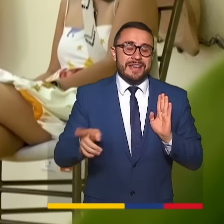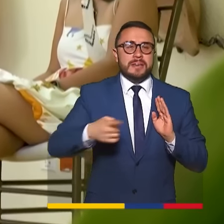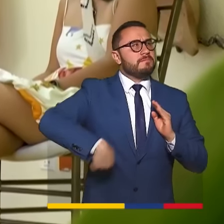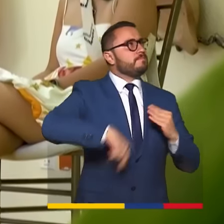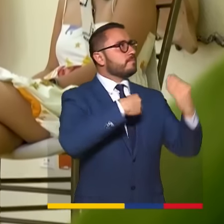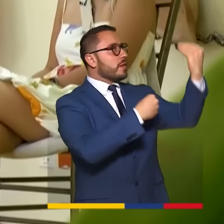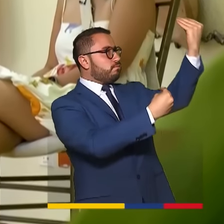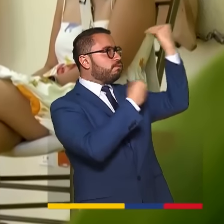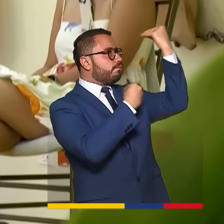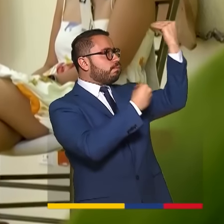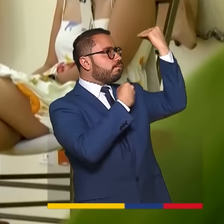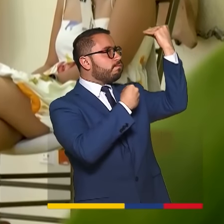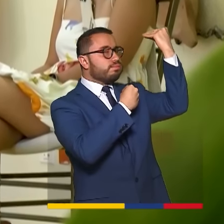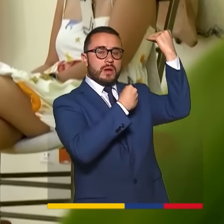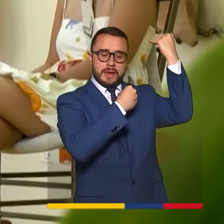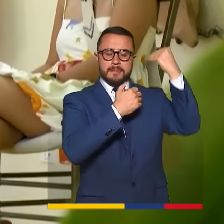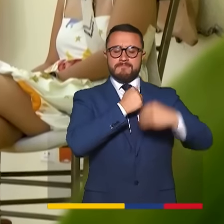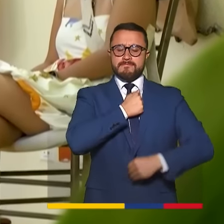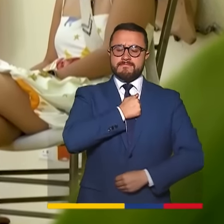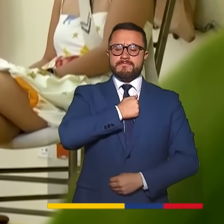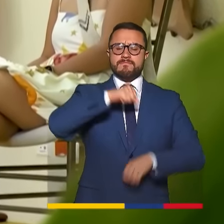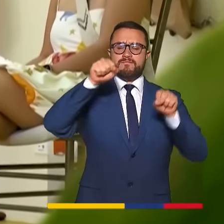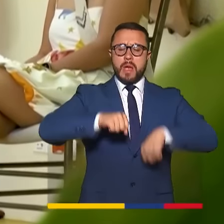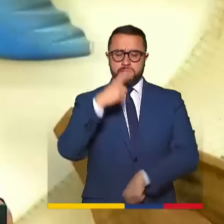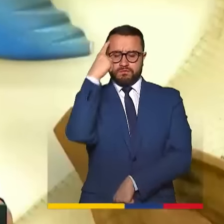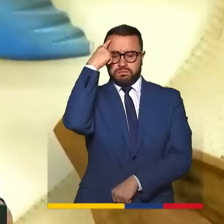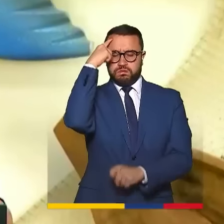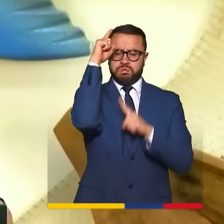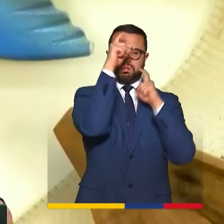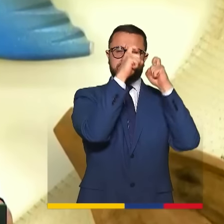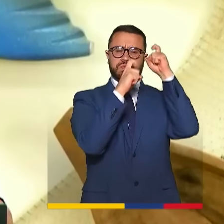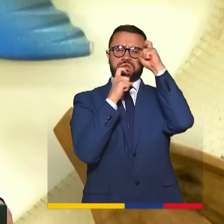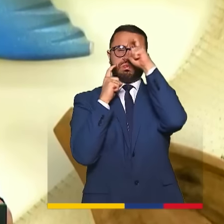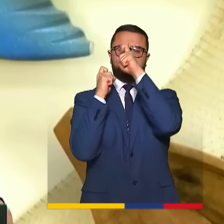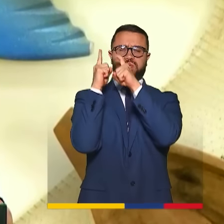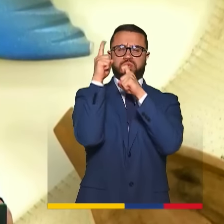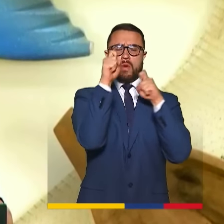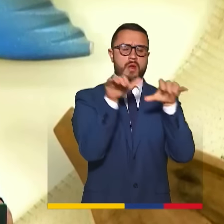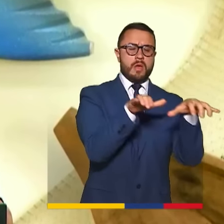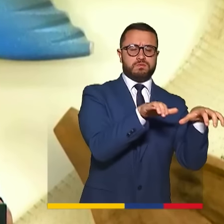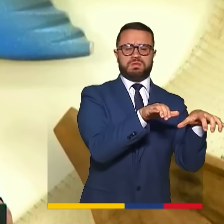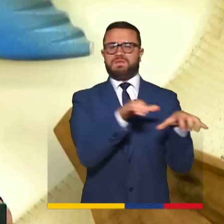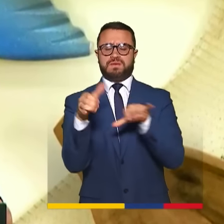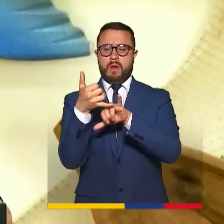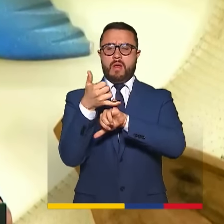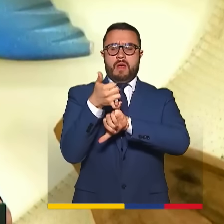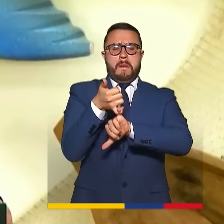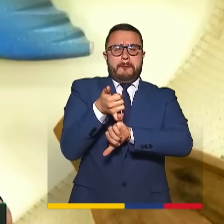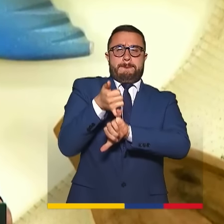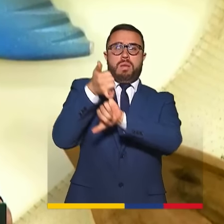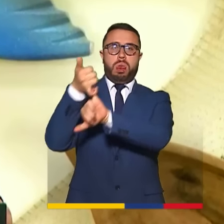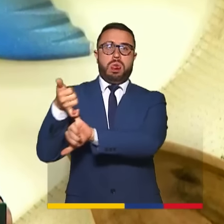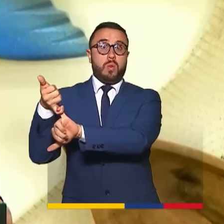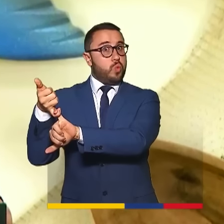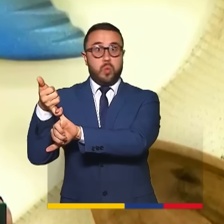libres que puedan pensar y actuar por sí mismos con autonomía y sin ningún